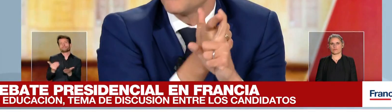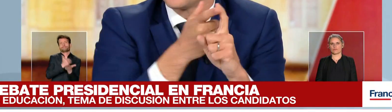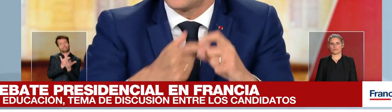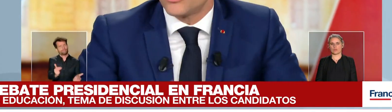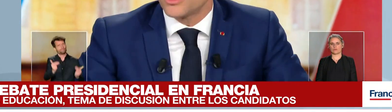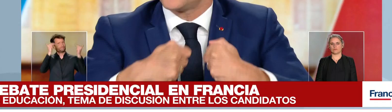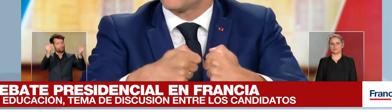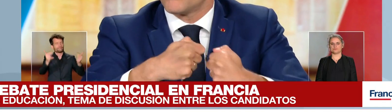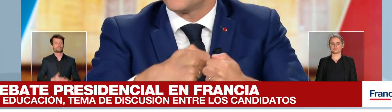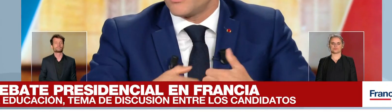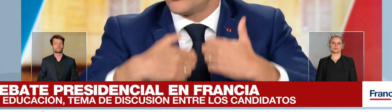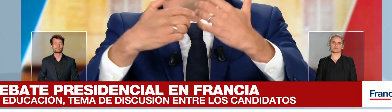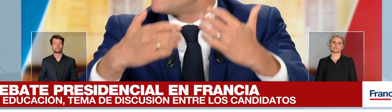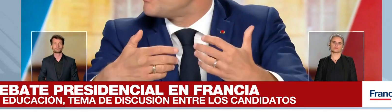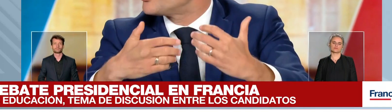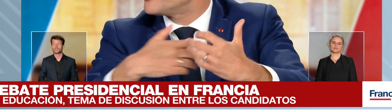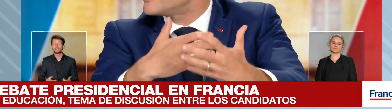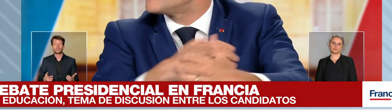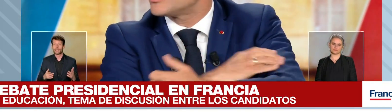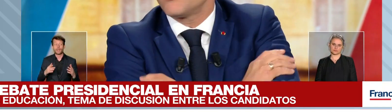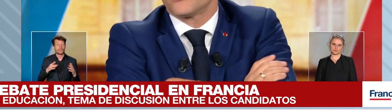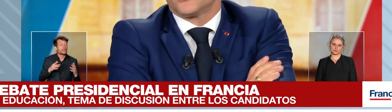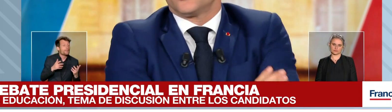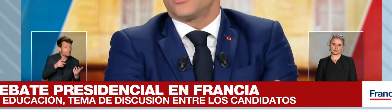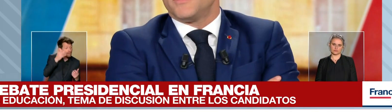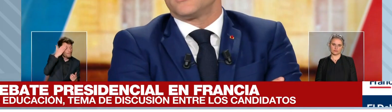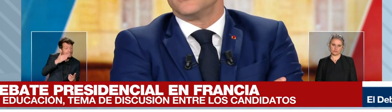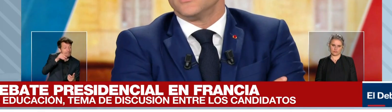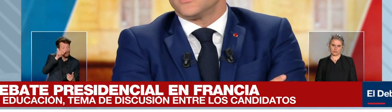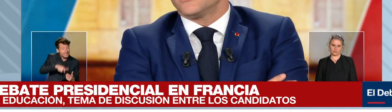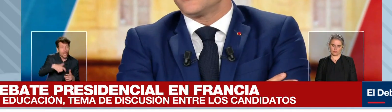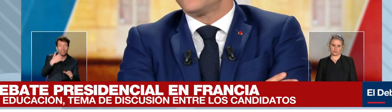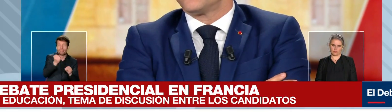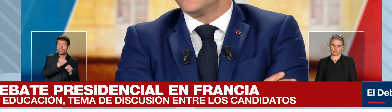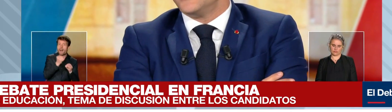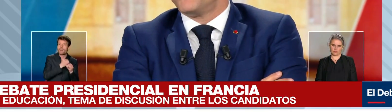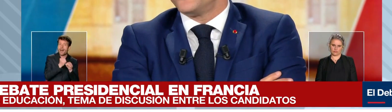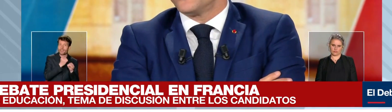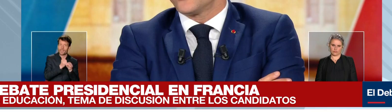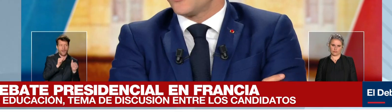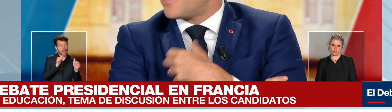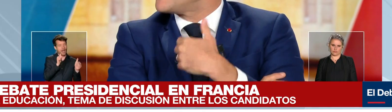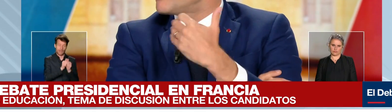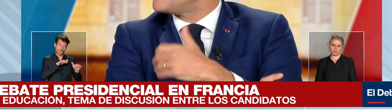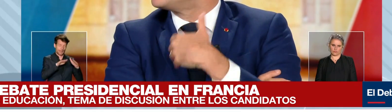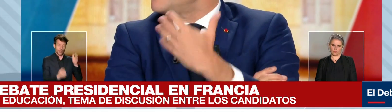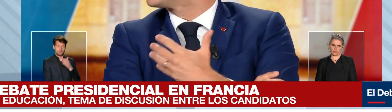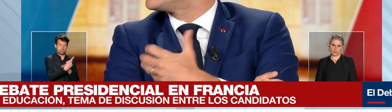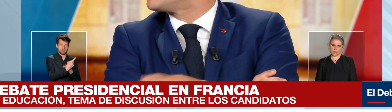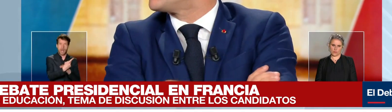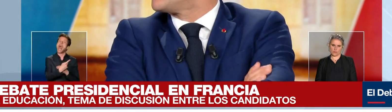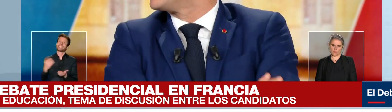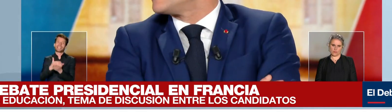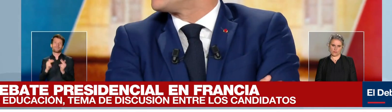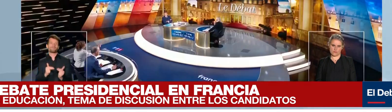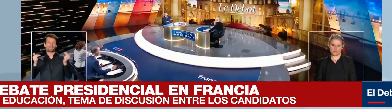también a revalorizar a aquellos que irán hasta el 20% de los métodos que son más